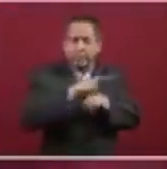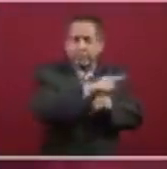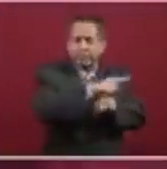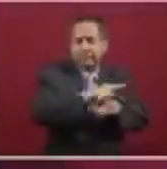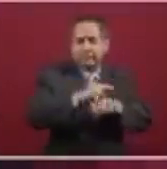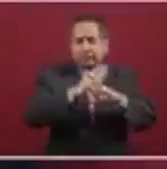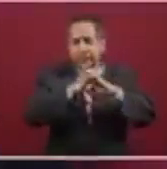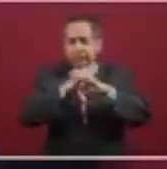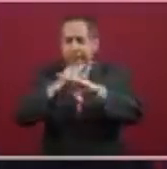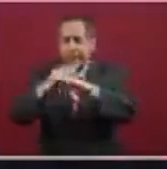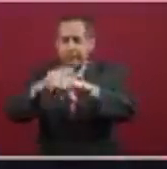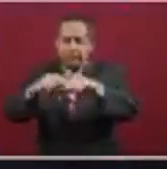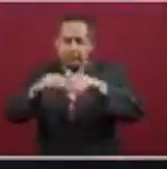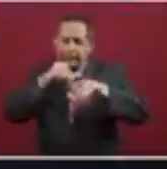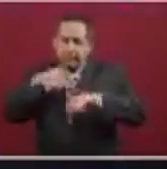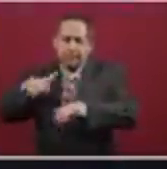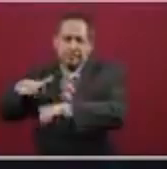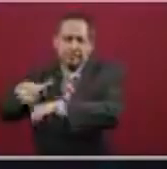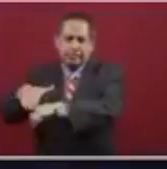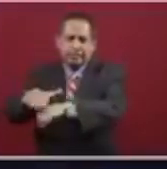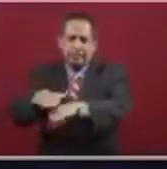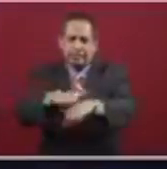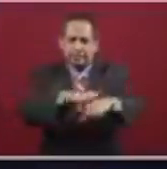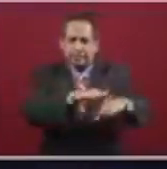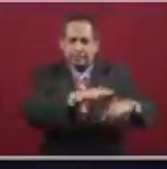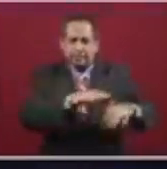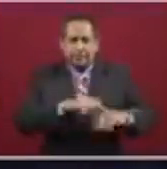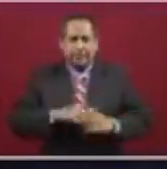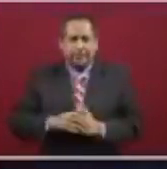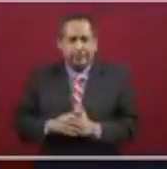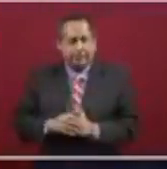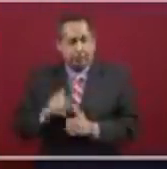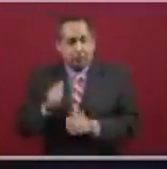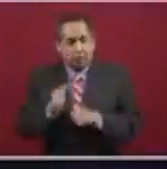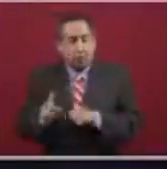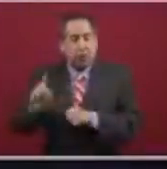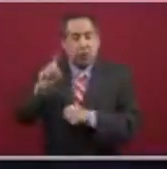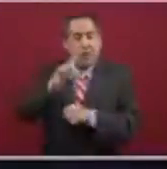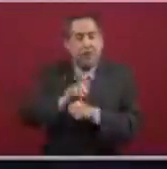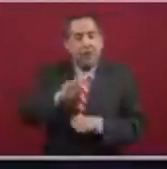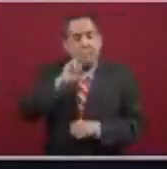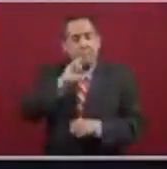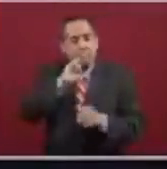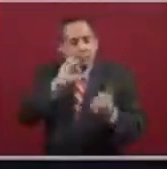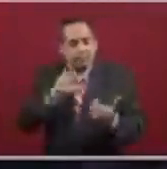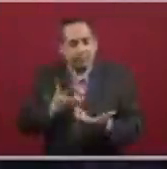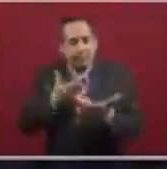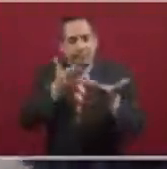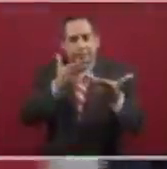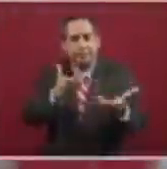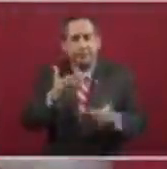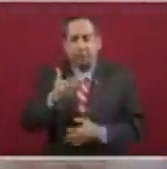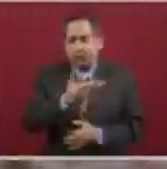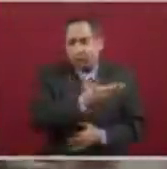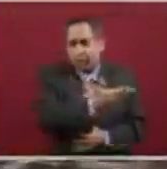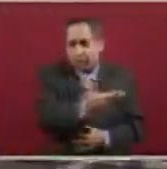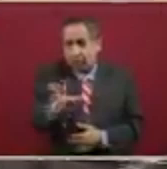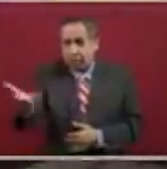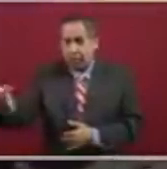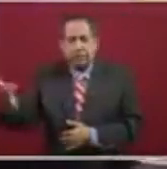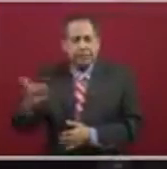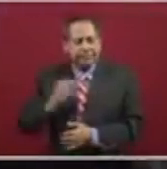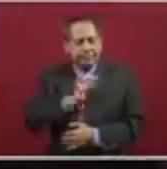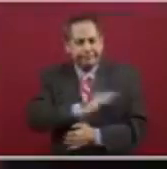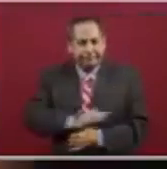ciudades. Hoy por ser Día de las Madres les deseamos